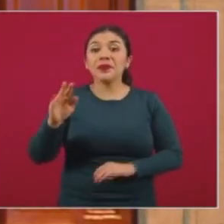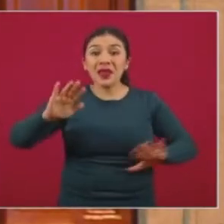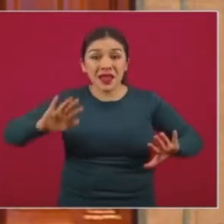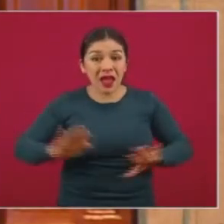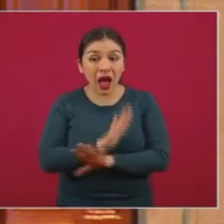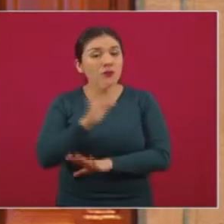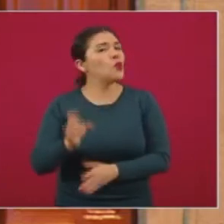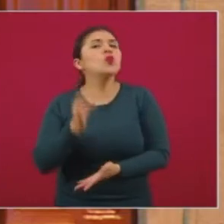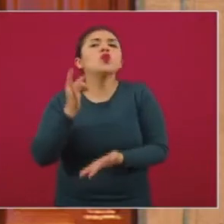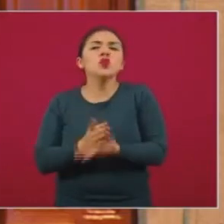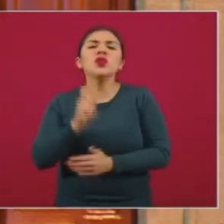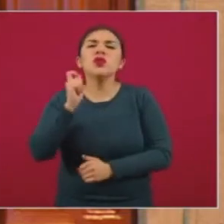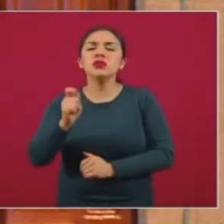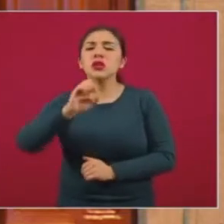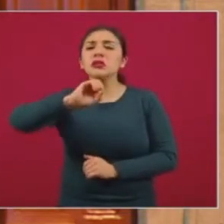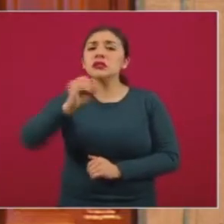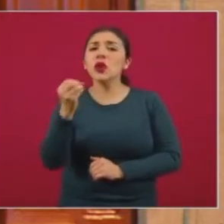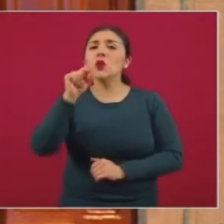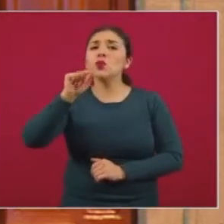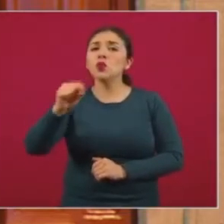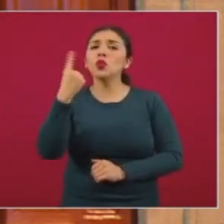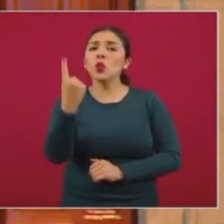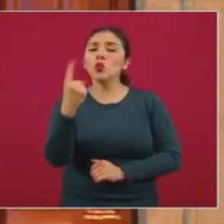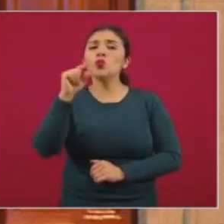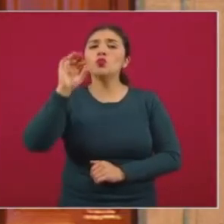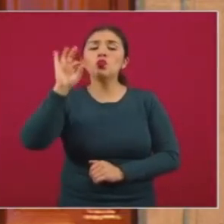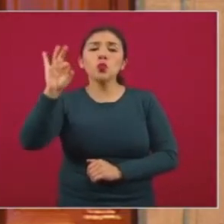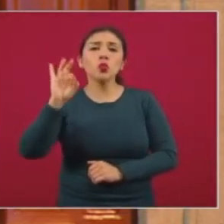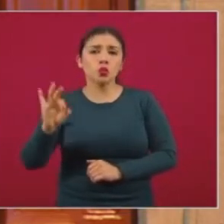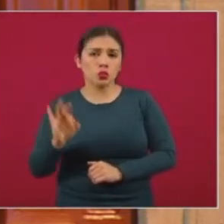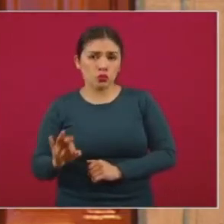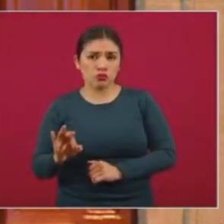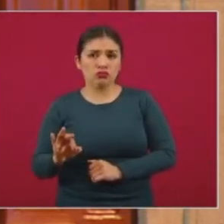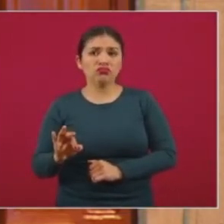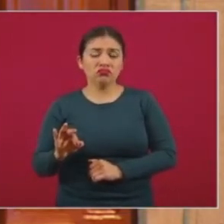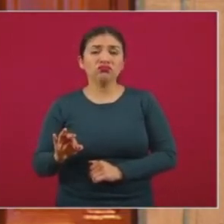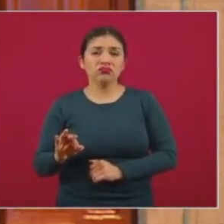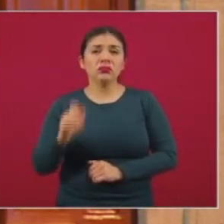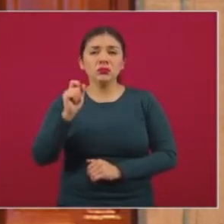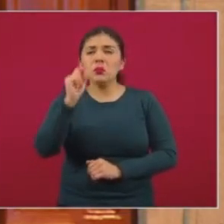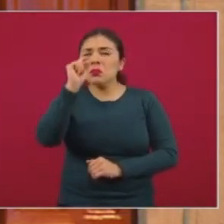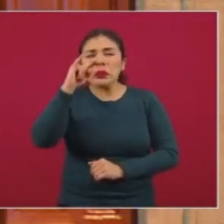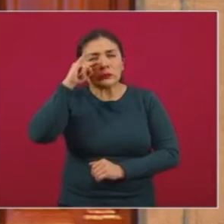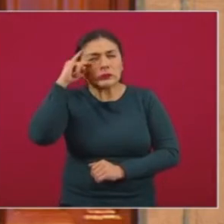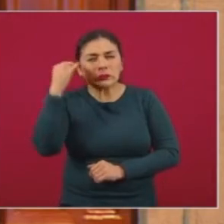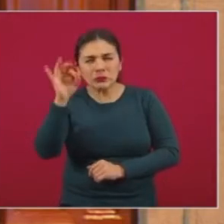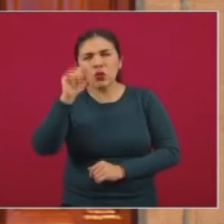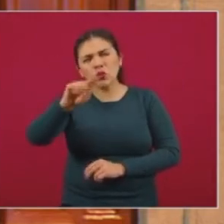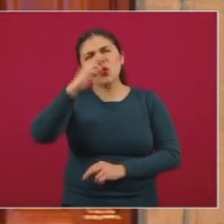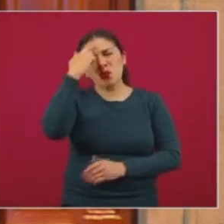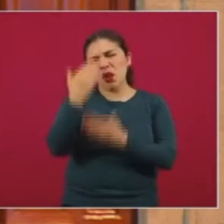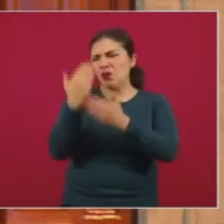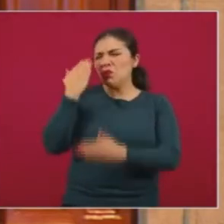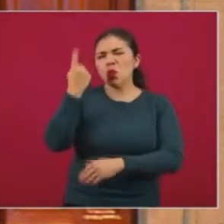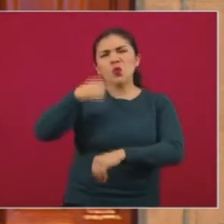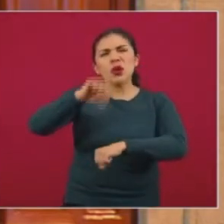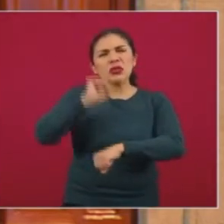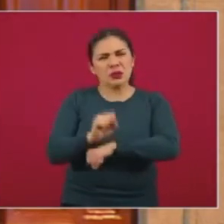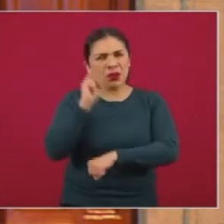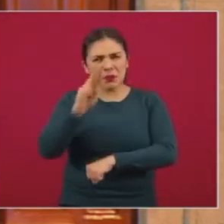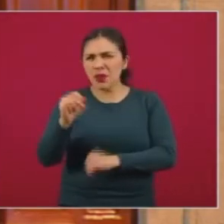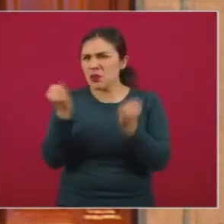fue solamente de 0.1 puntos porcentuales, es decir, una disminución. Si recuerdan la semana pasada que veíamos